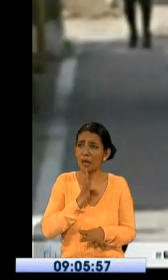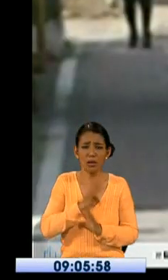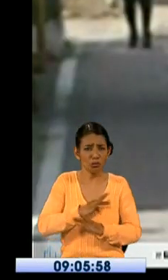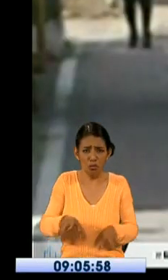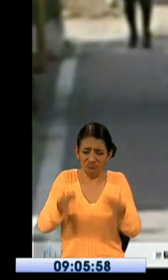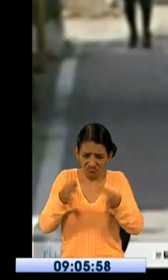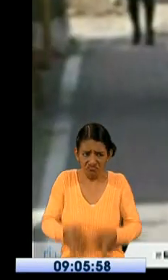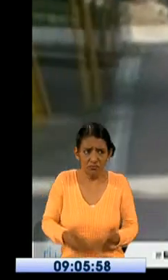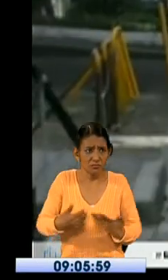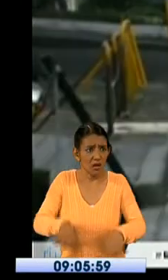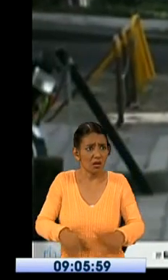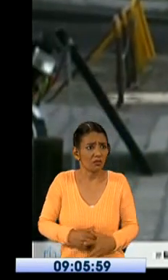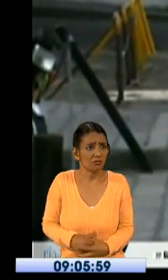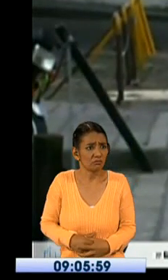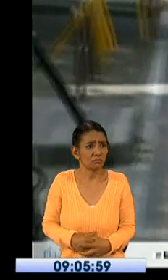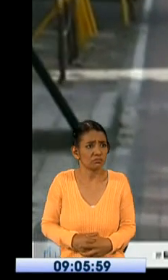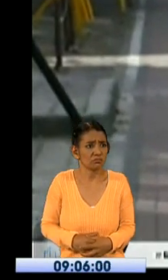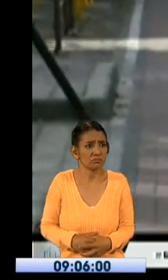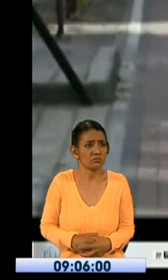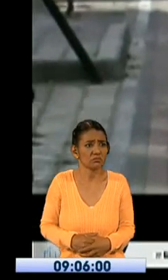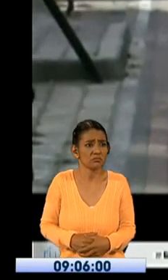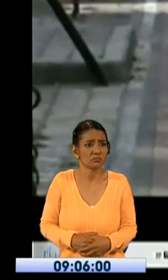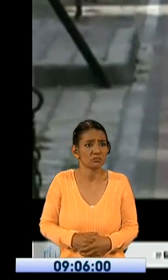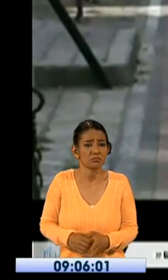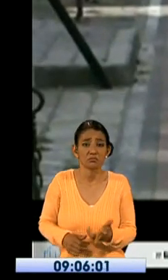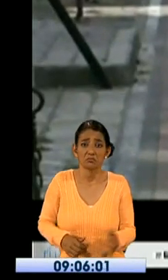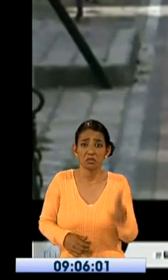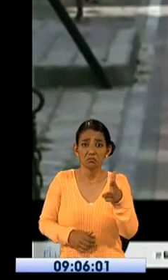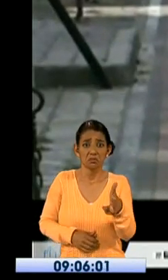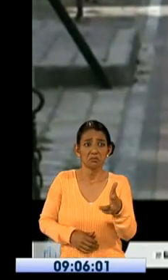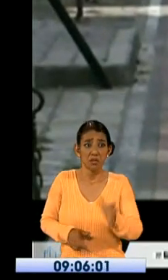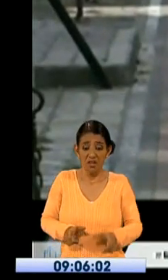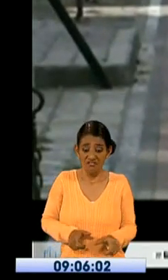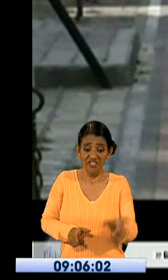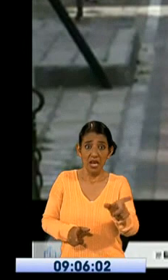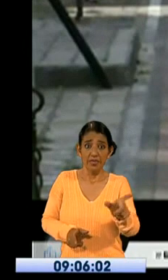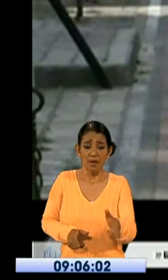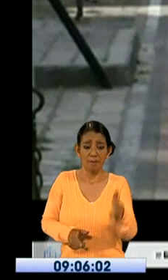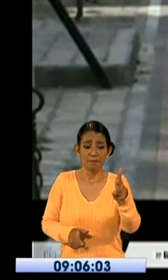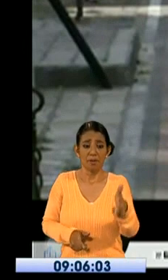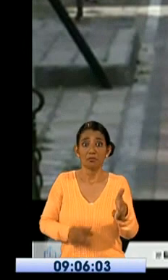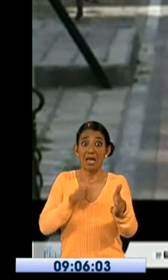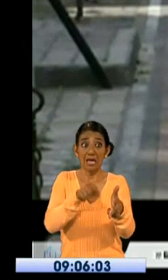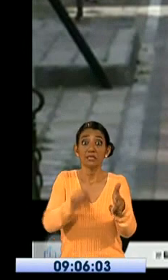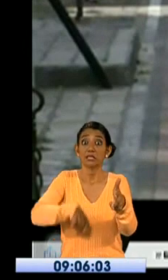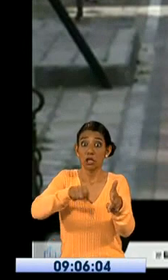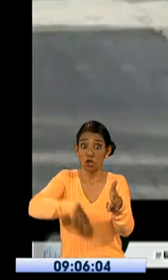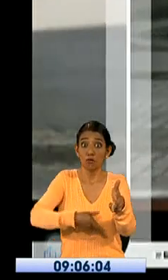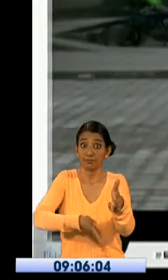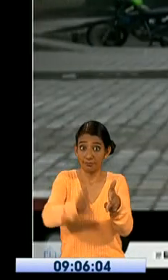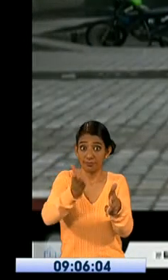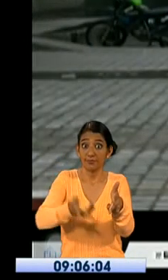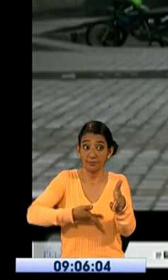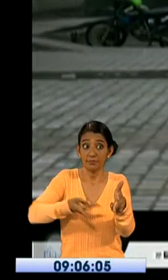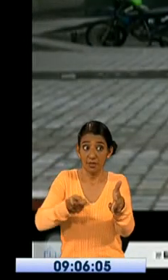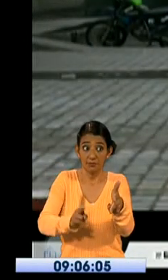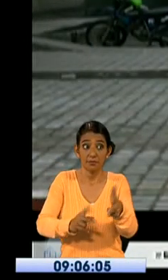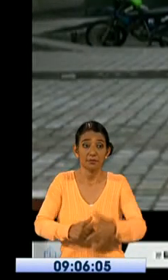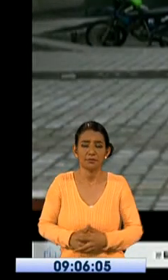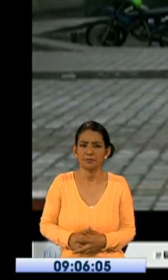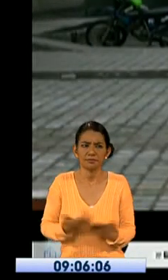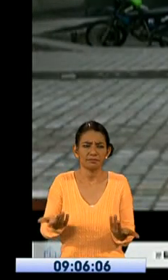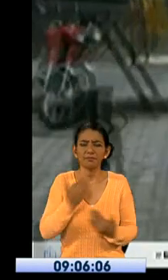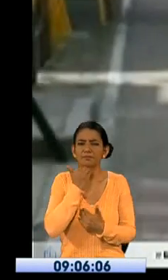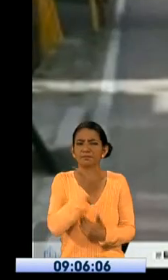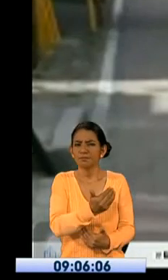Bien, ahí está, se subió a esta que es una vereda donde hay una ciclovía también de por medio y no les importa